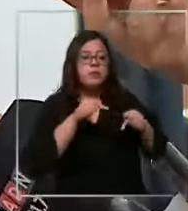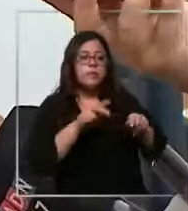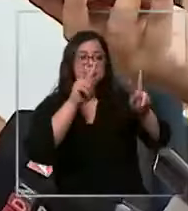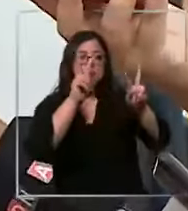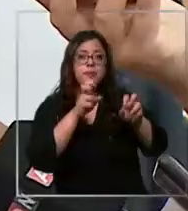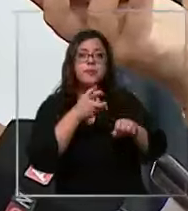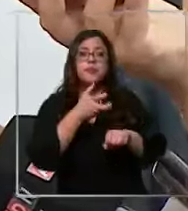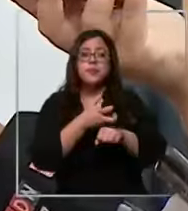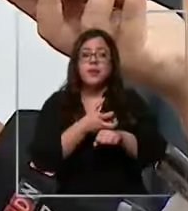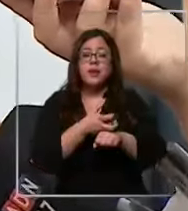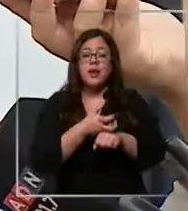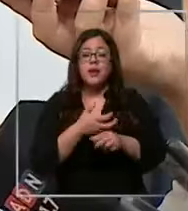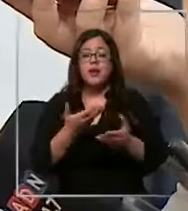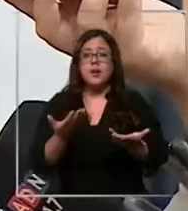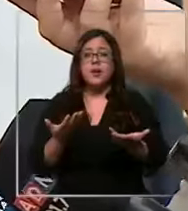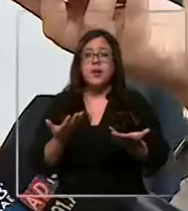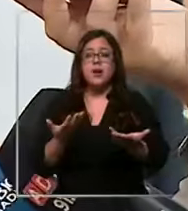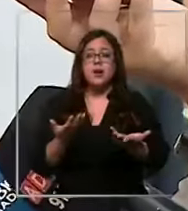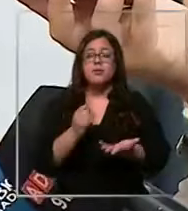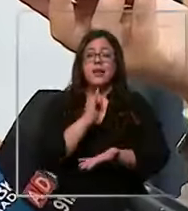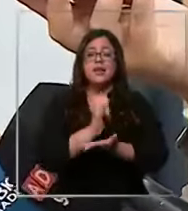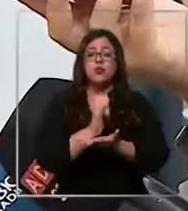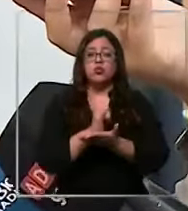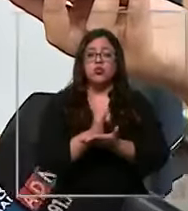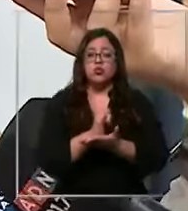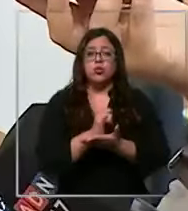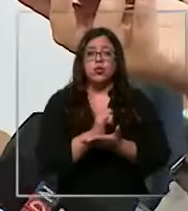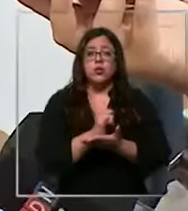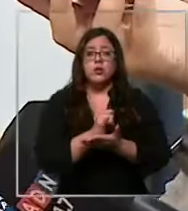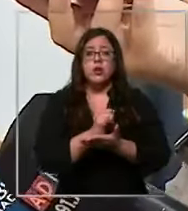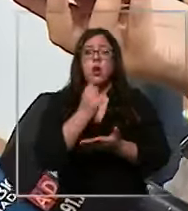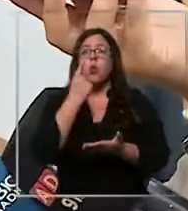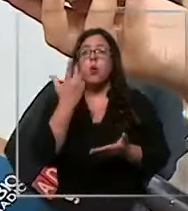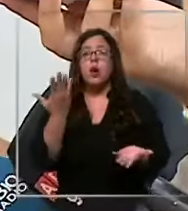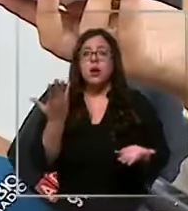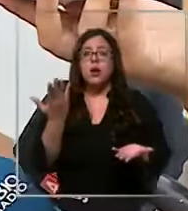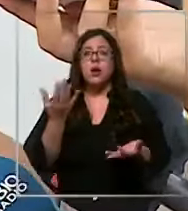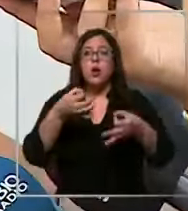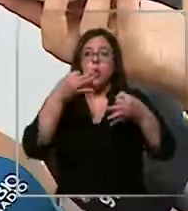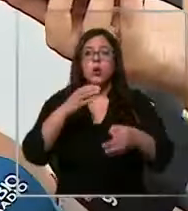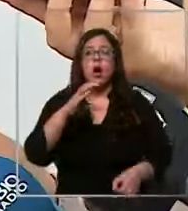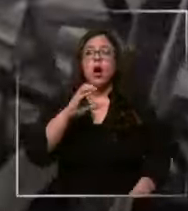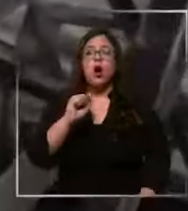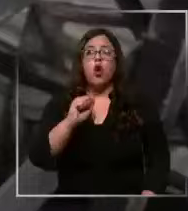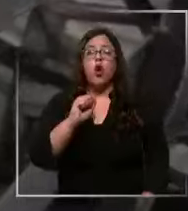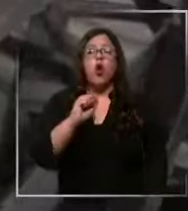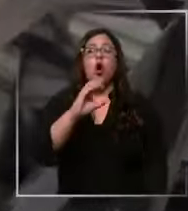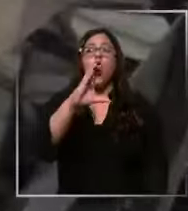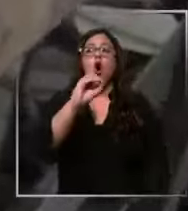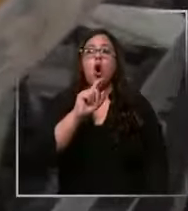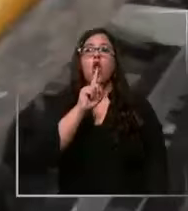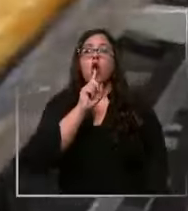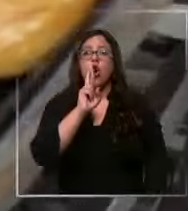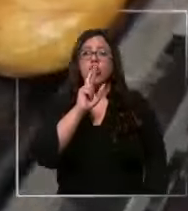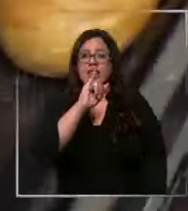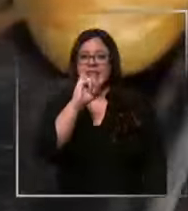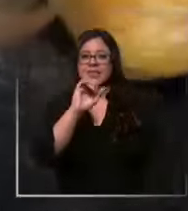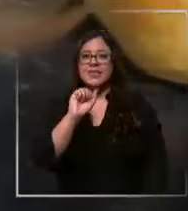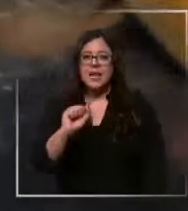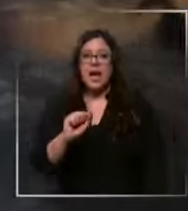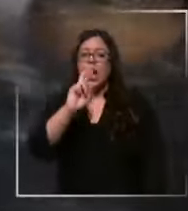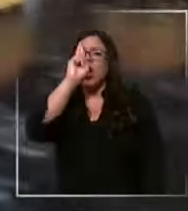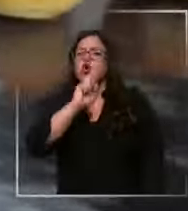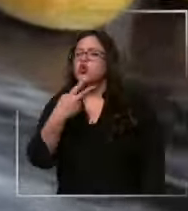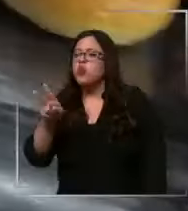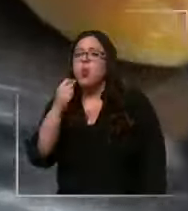existe, que ya existe institucionalmente, es la acción de Cotriz, cuyo rol es precisamente